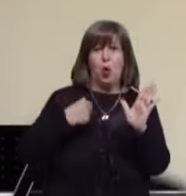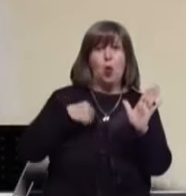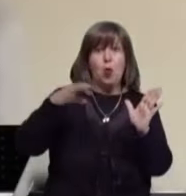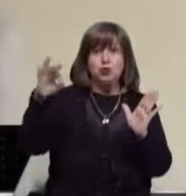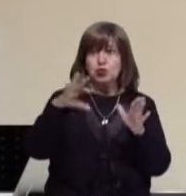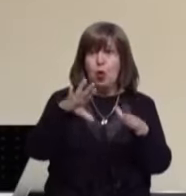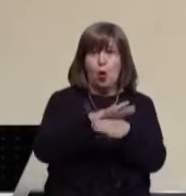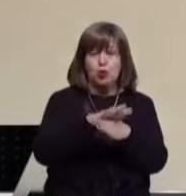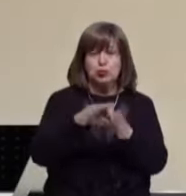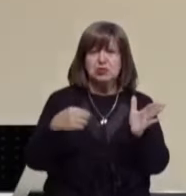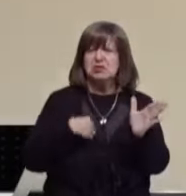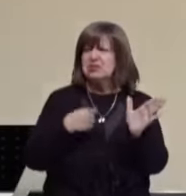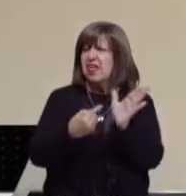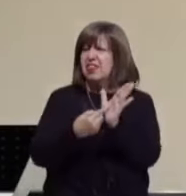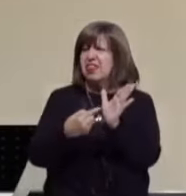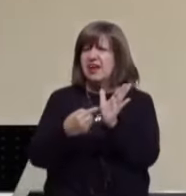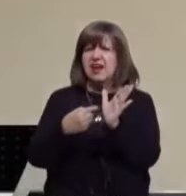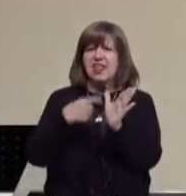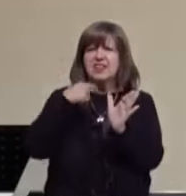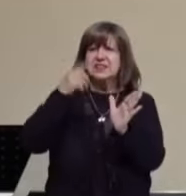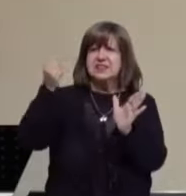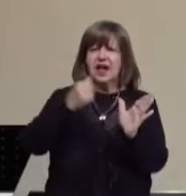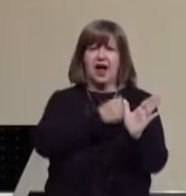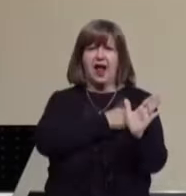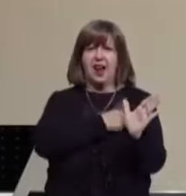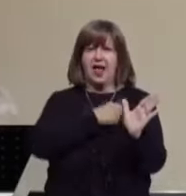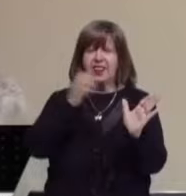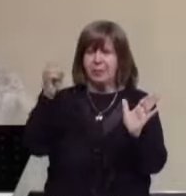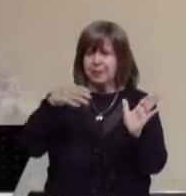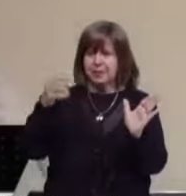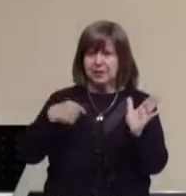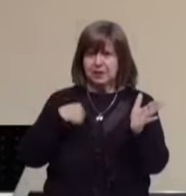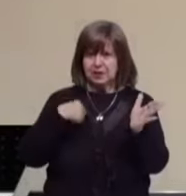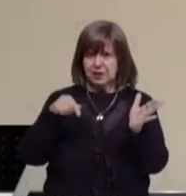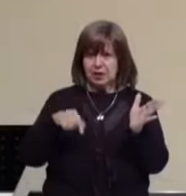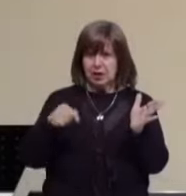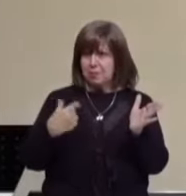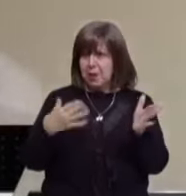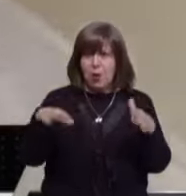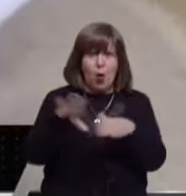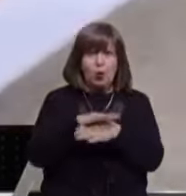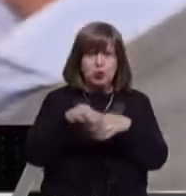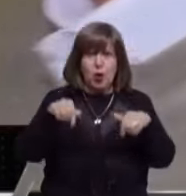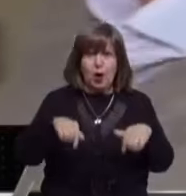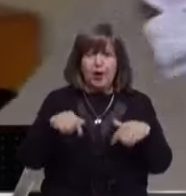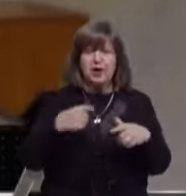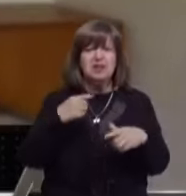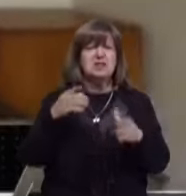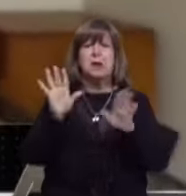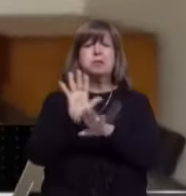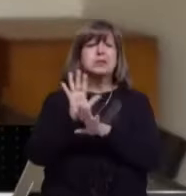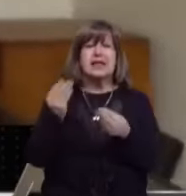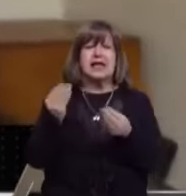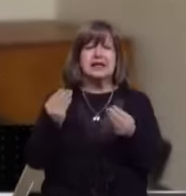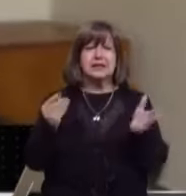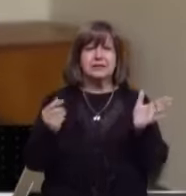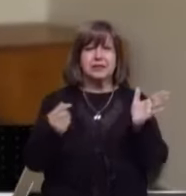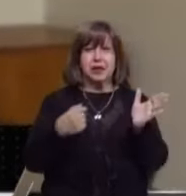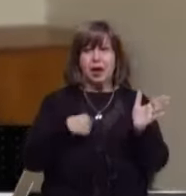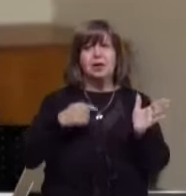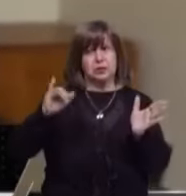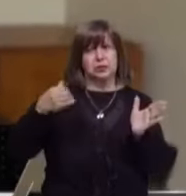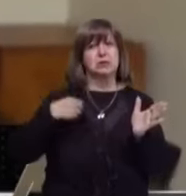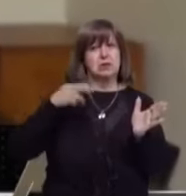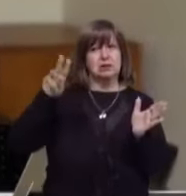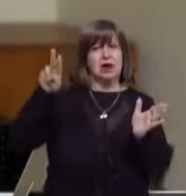recién de eso. ¿De qué se trata este mensaje? Porque muchísimos lo están recibiendo. Y miren, yo lo recibí en este momento que estamos haciendo esta nota. Bueno, de hecho, hasta yo misma